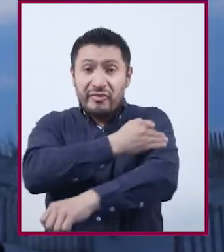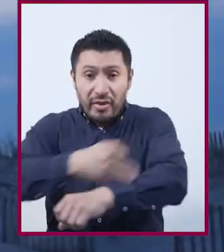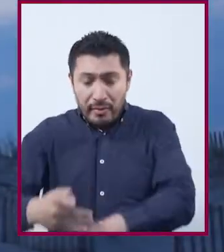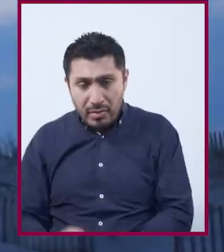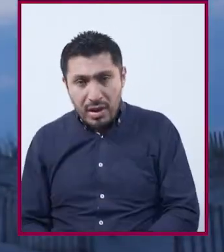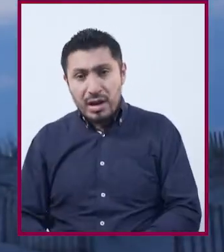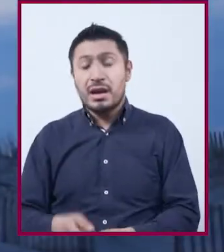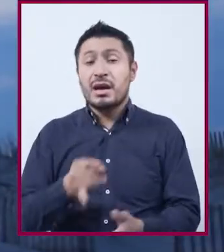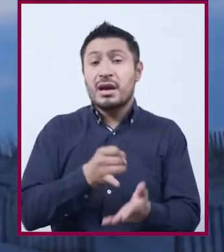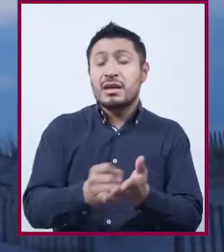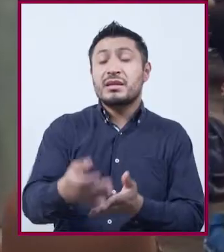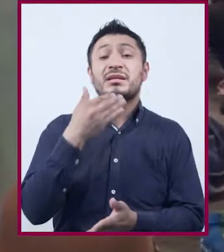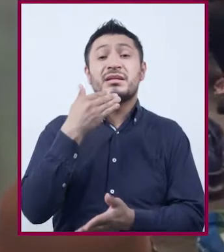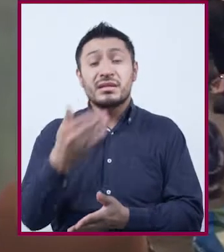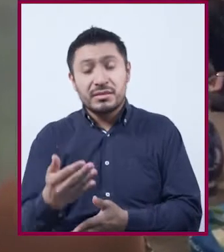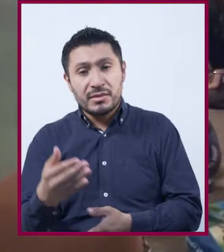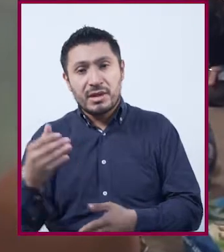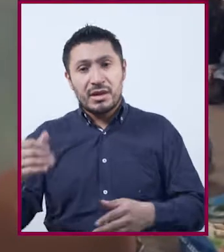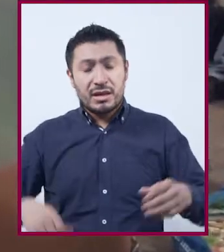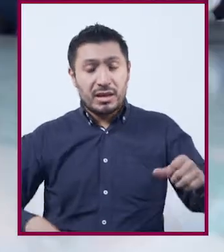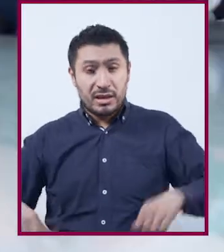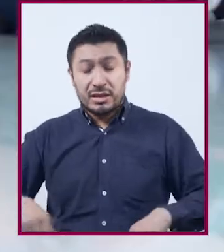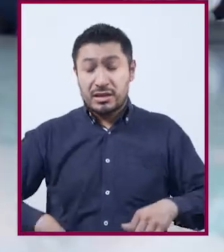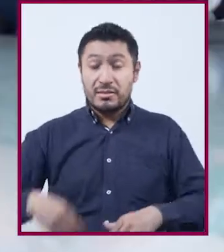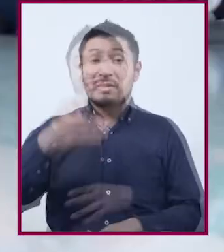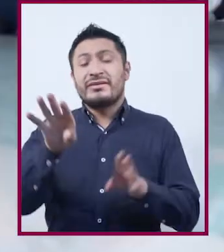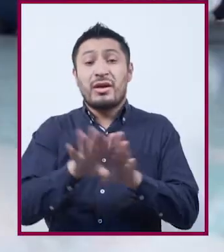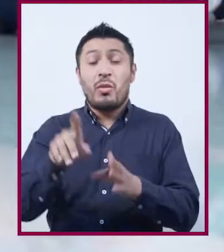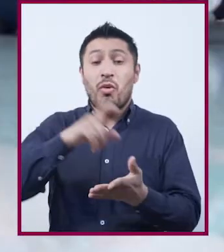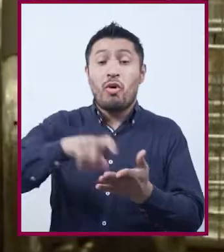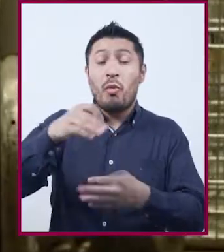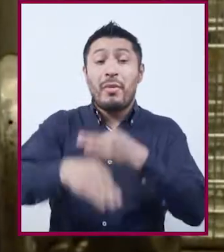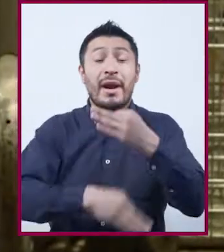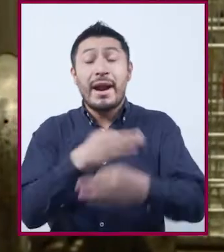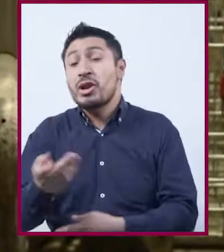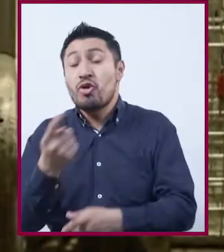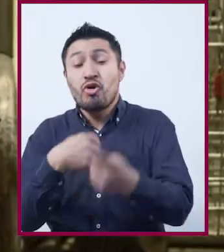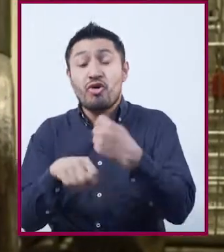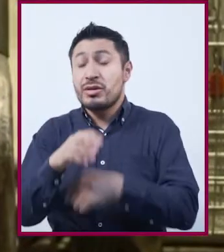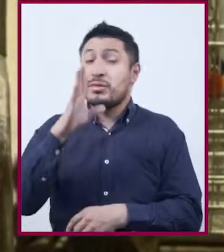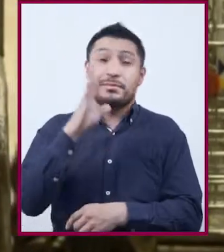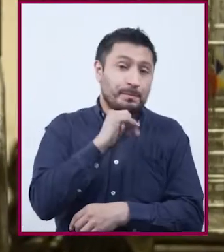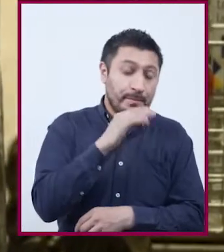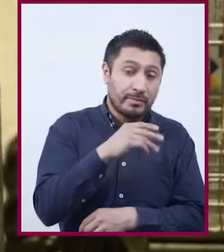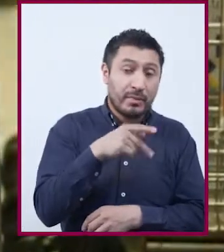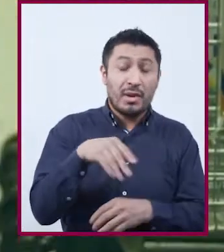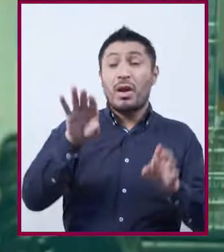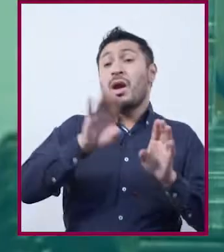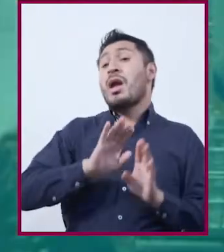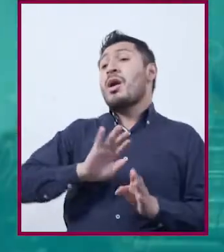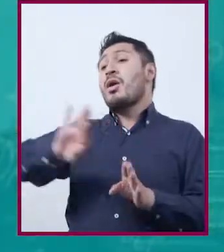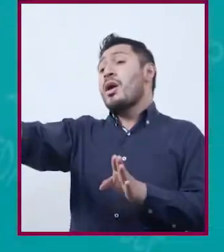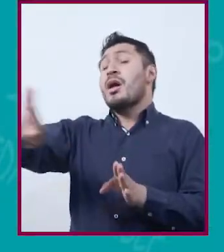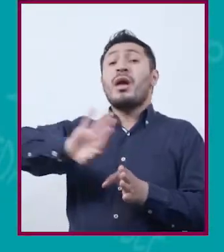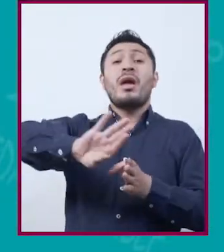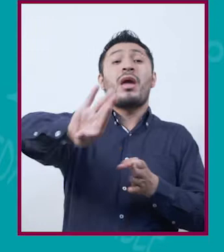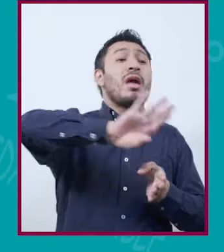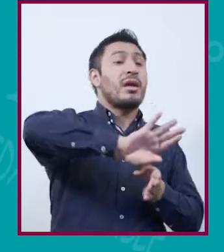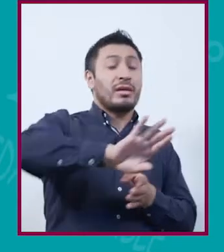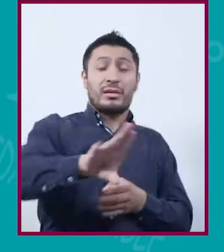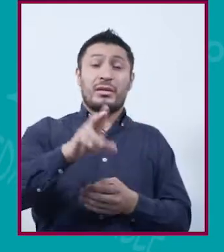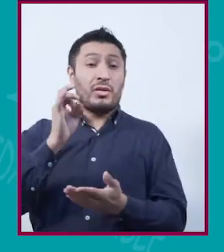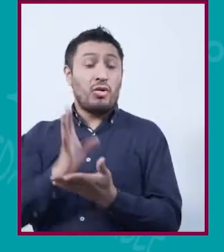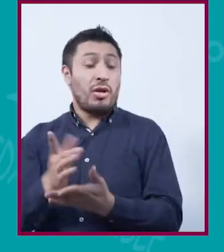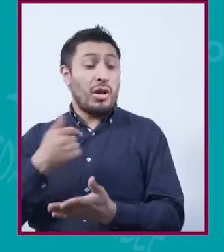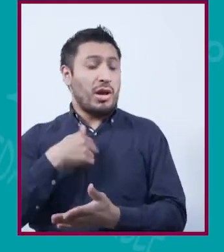nuestras familias, tomar la calma, tomar buenas decisiones y buenas acciones. No podemos comprarnos toda la tienda y dejar a otras